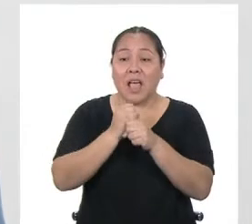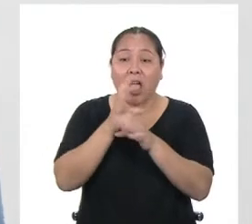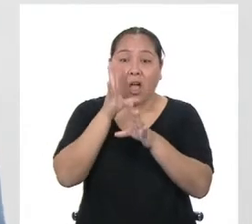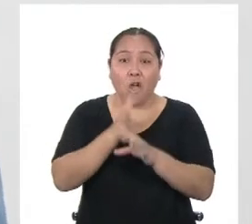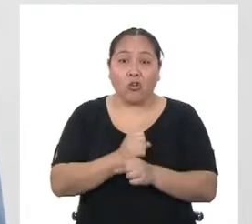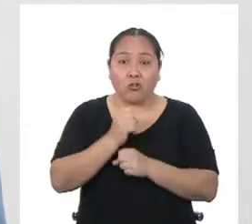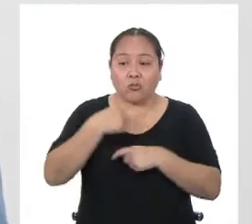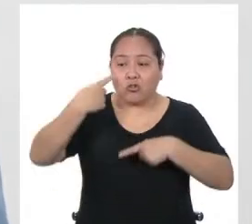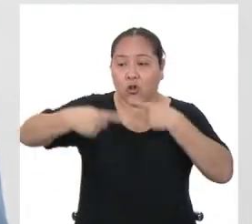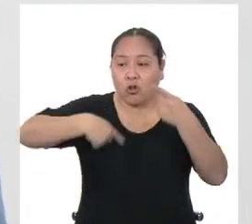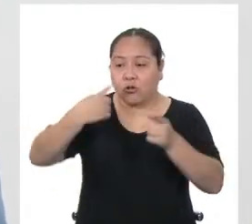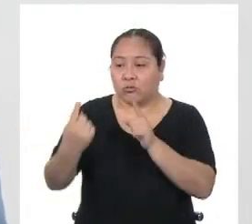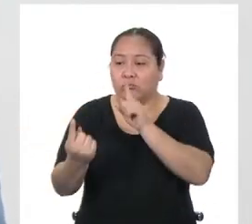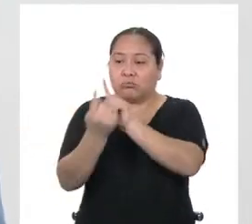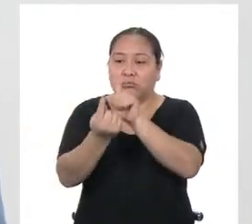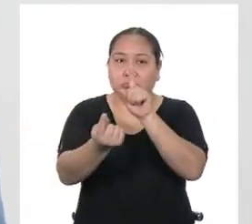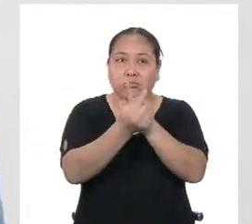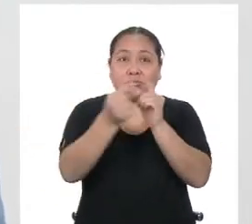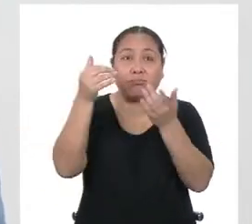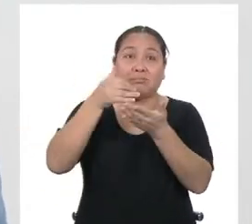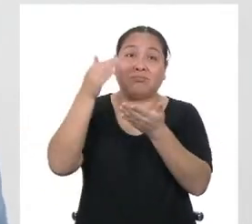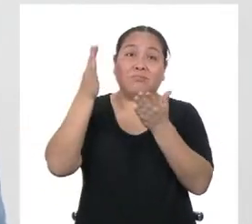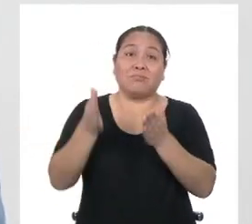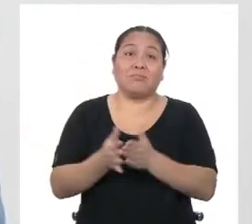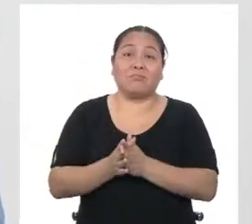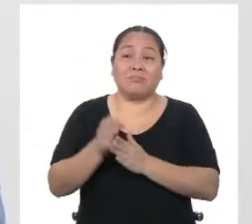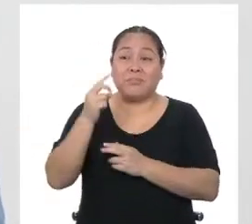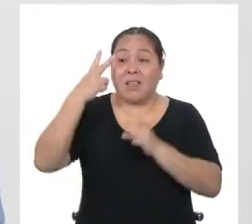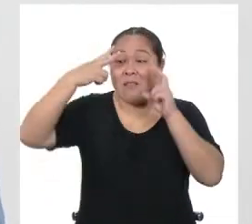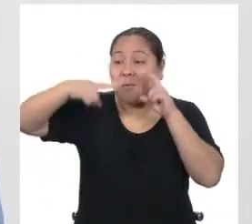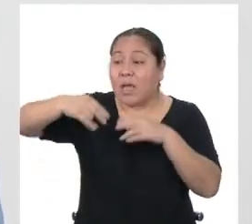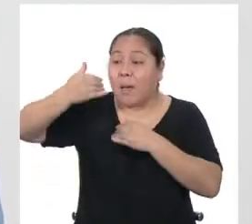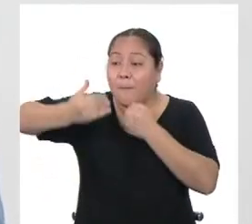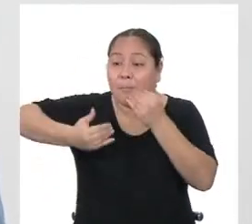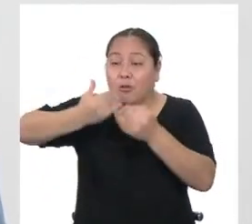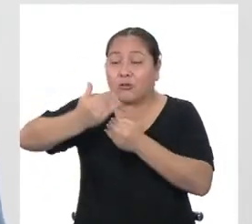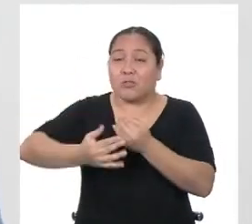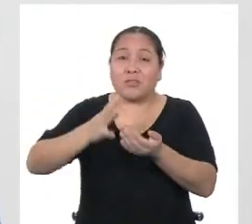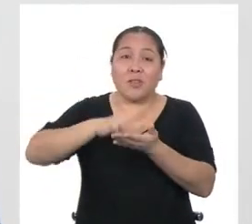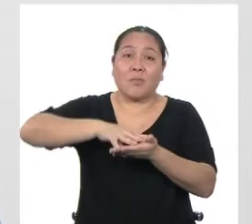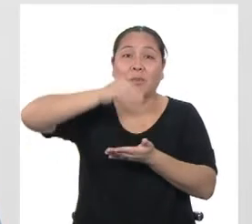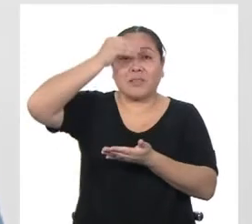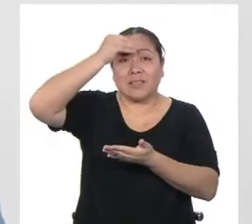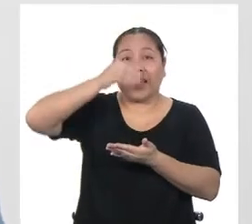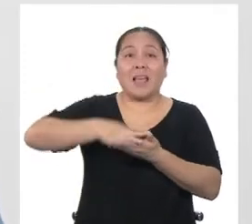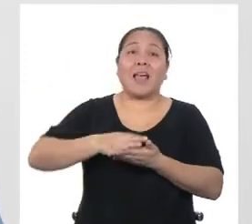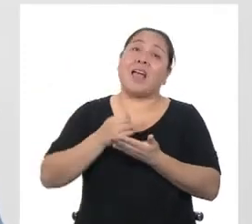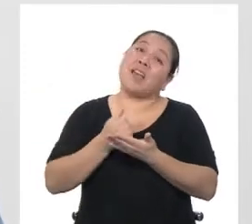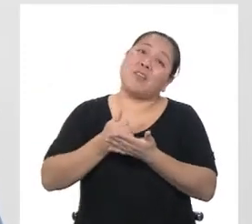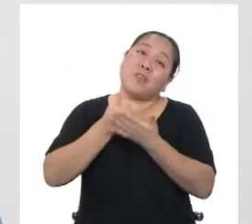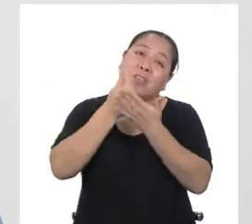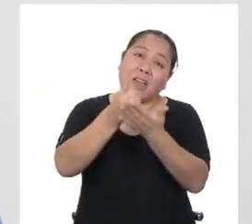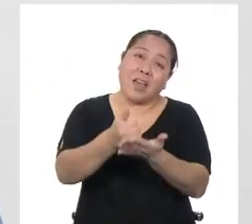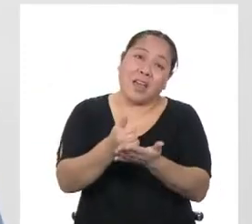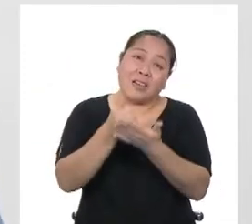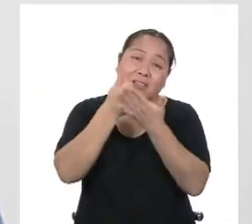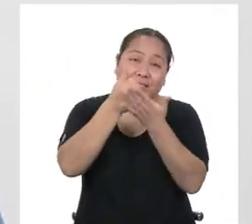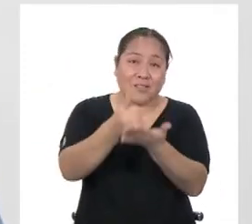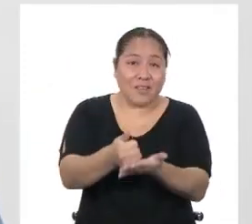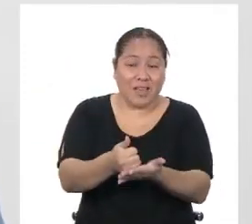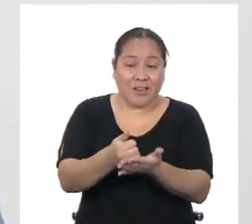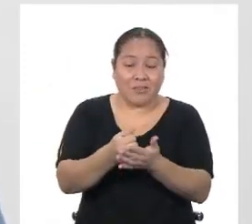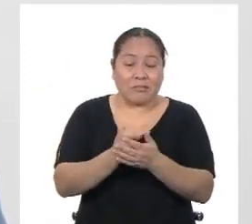chicos diariamente, de estar presente en su proceso de aprendizaje y ayudarlas y ayudarlos a vencer las